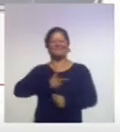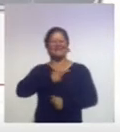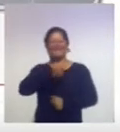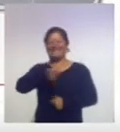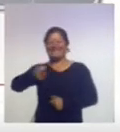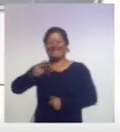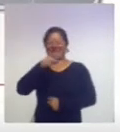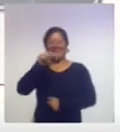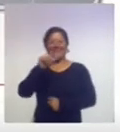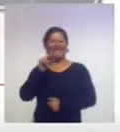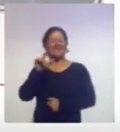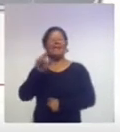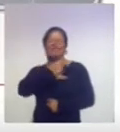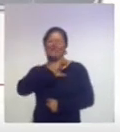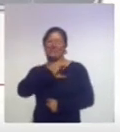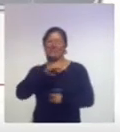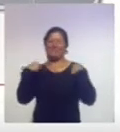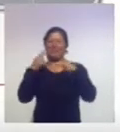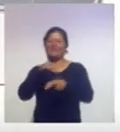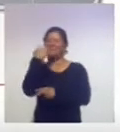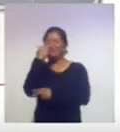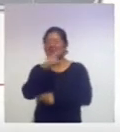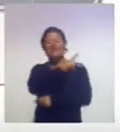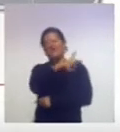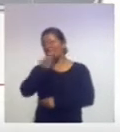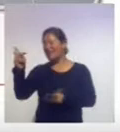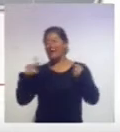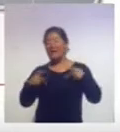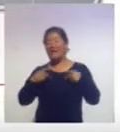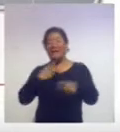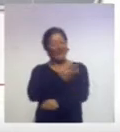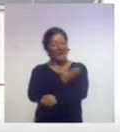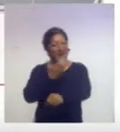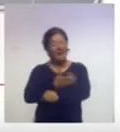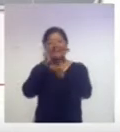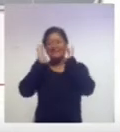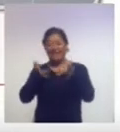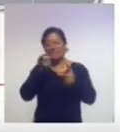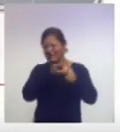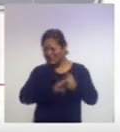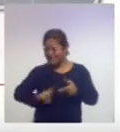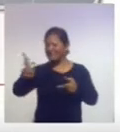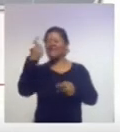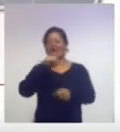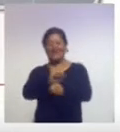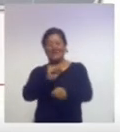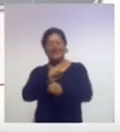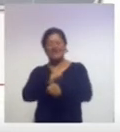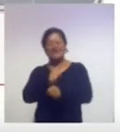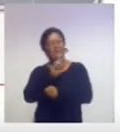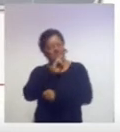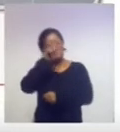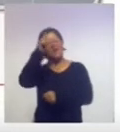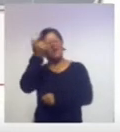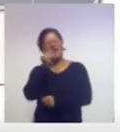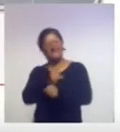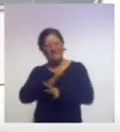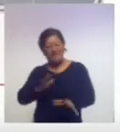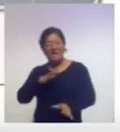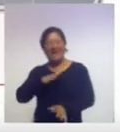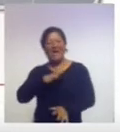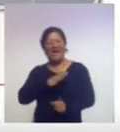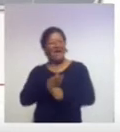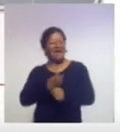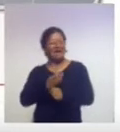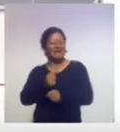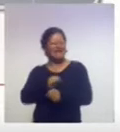por supuesto, también a mi querida maestra Miroslava y a nuestro auditorio que nos acompaña ya para arrancar la semana con la mejor información de lo que sucedió este fin de semana en